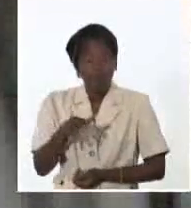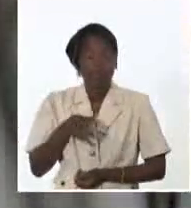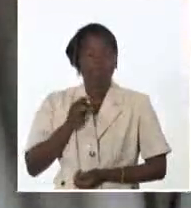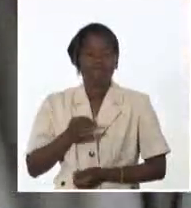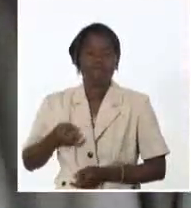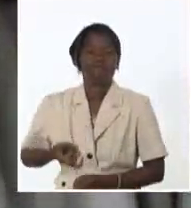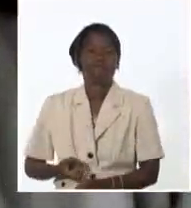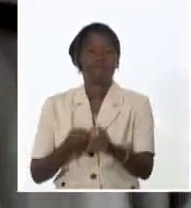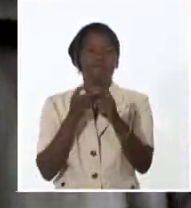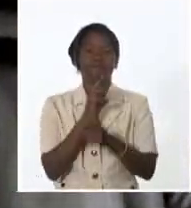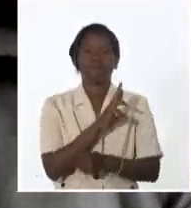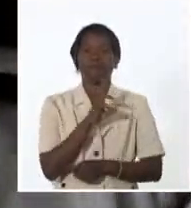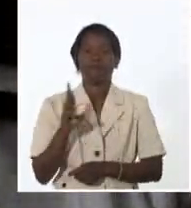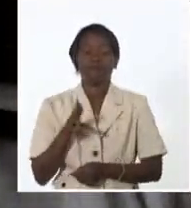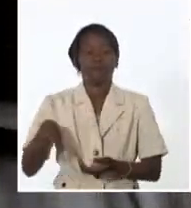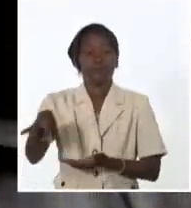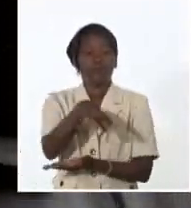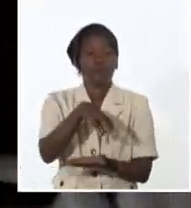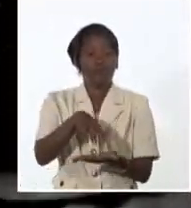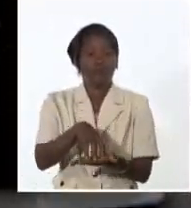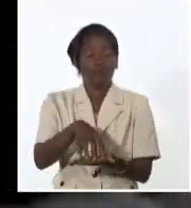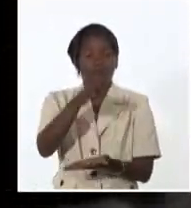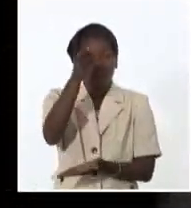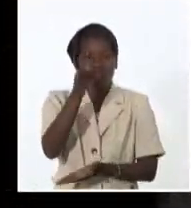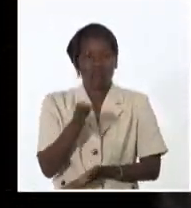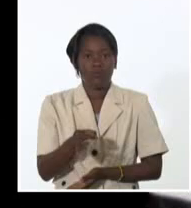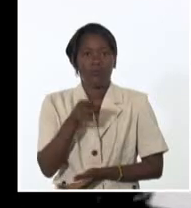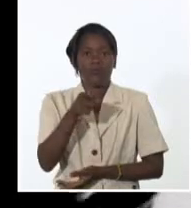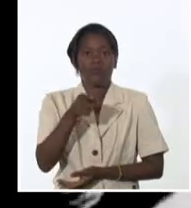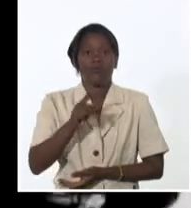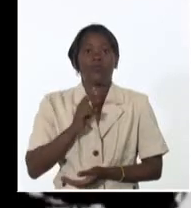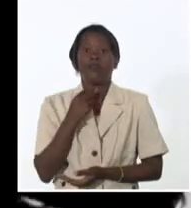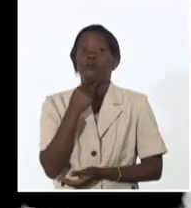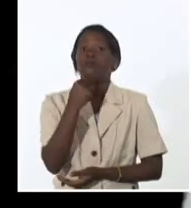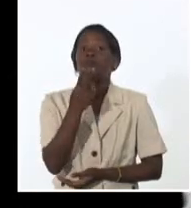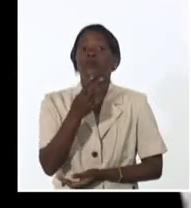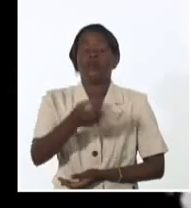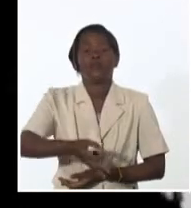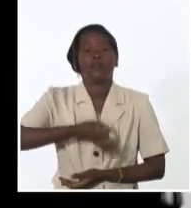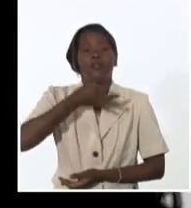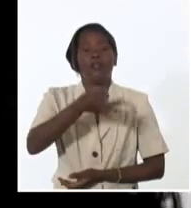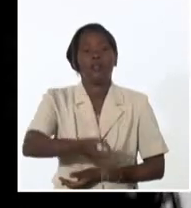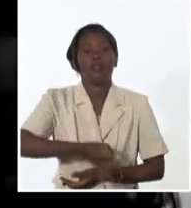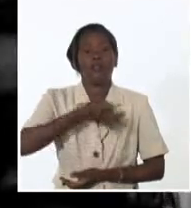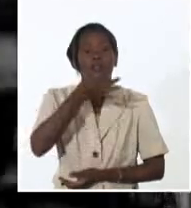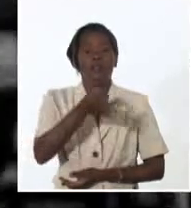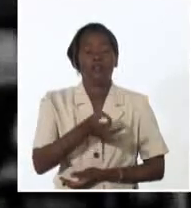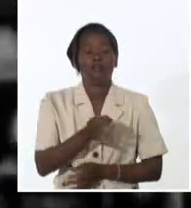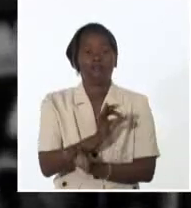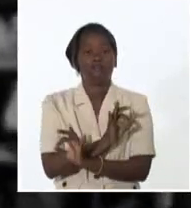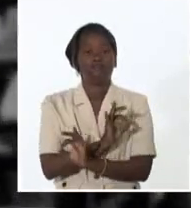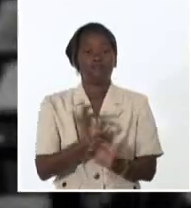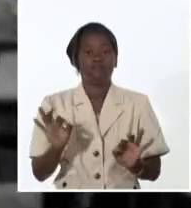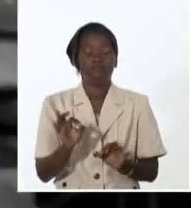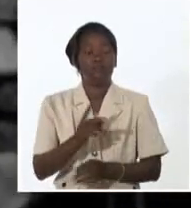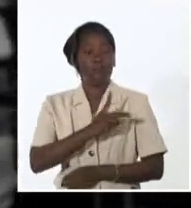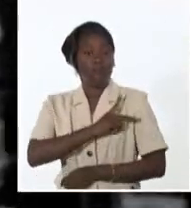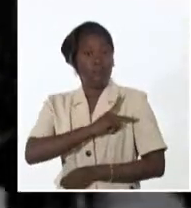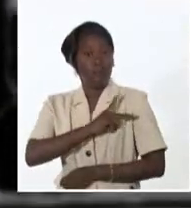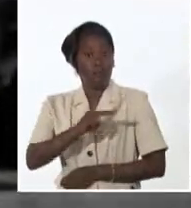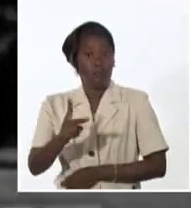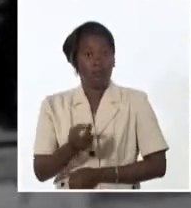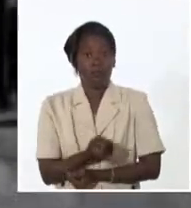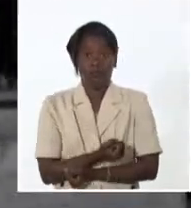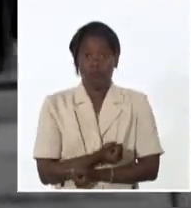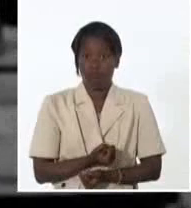grandeza, donde no solo palabras fueron cincel de su figura, sino la valentía en cada acción clandestina